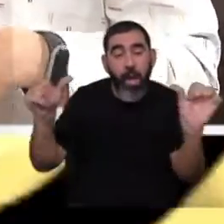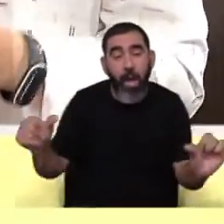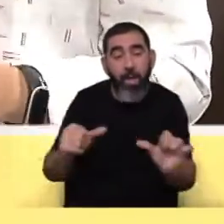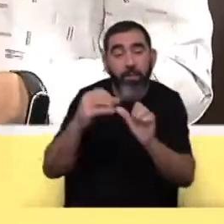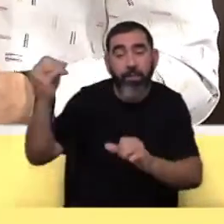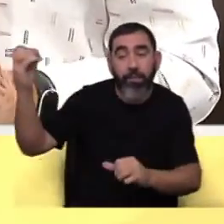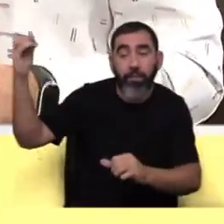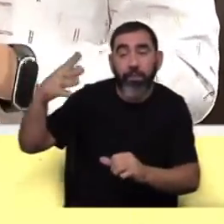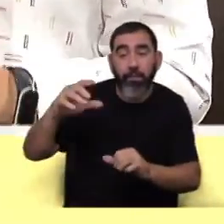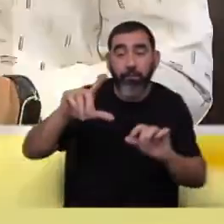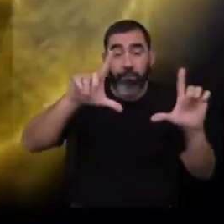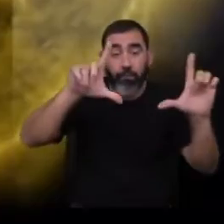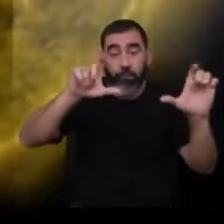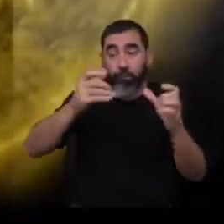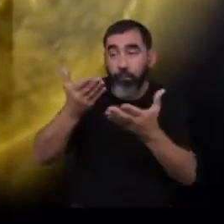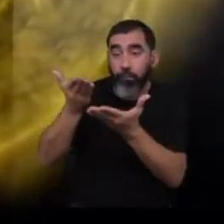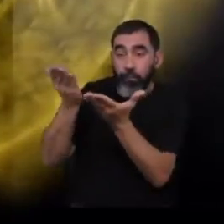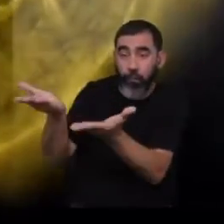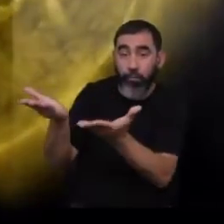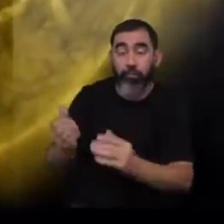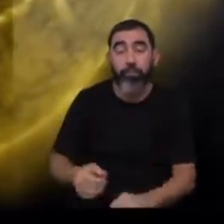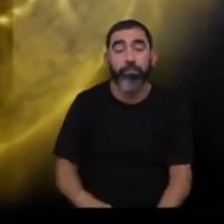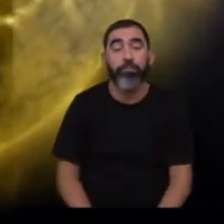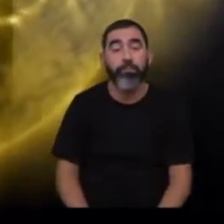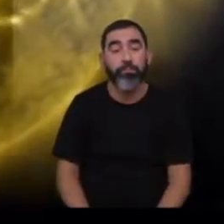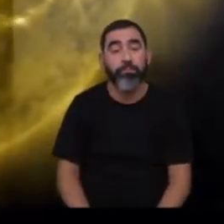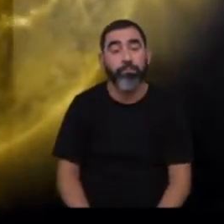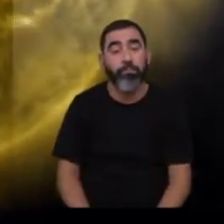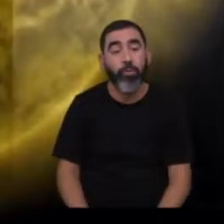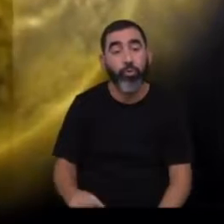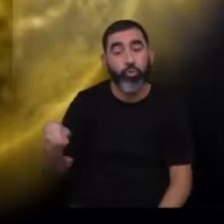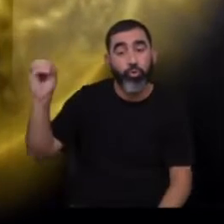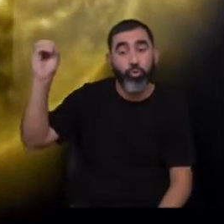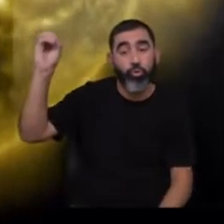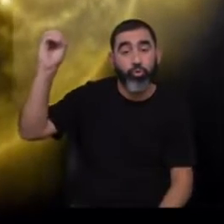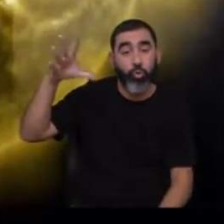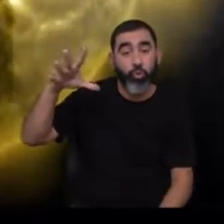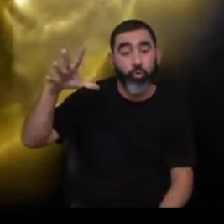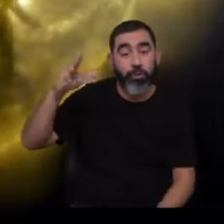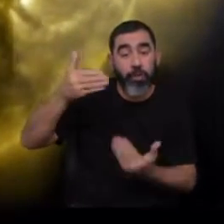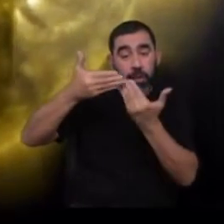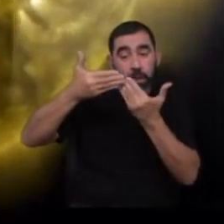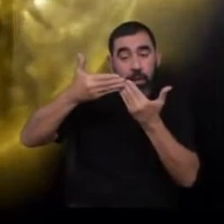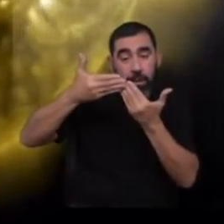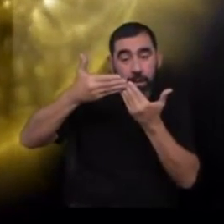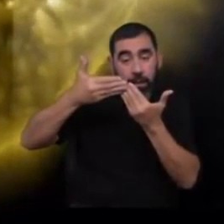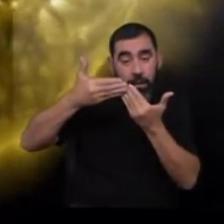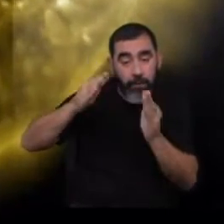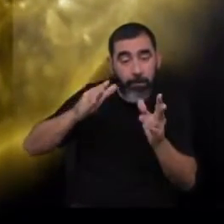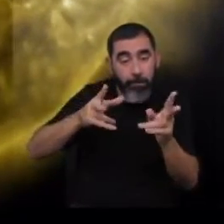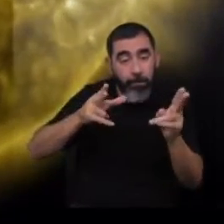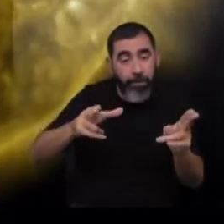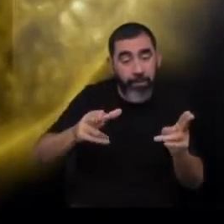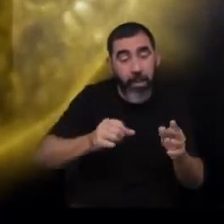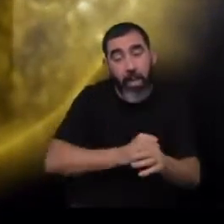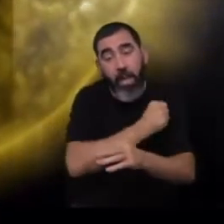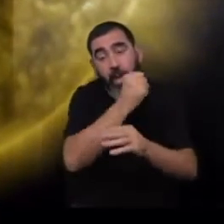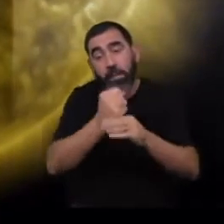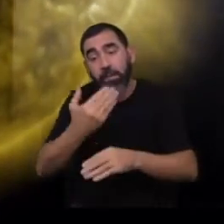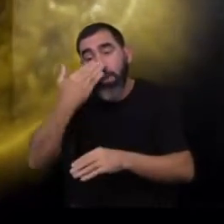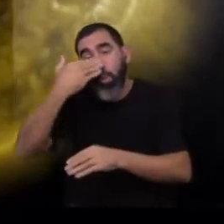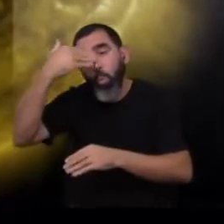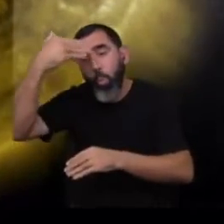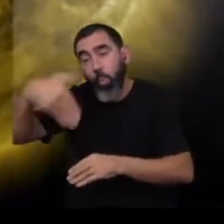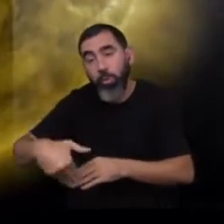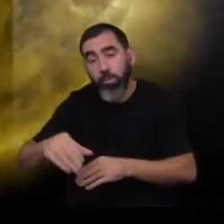si vemos las imágenes, por ejemplo, que nos acompañan ahora, vemos el Sol en el inicio de ese ciclo y en el pico de ese ciclo.